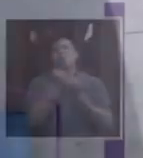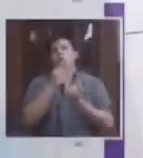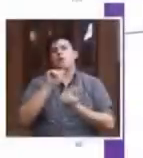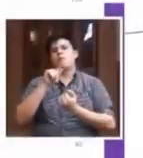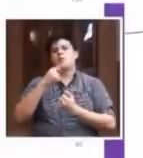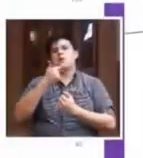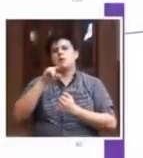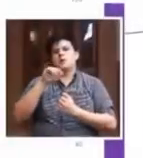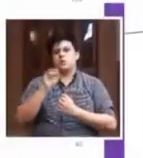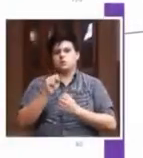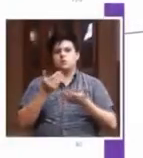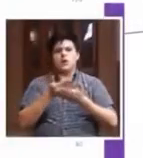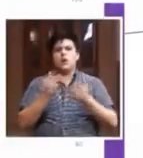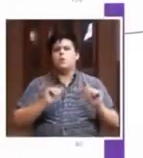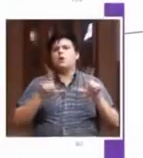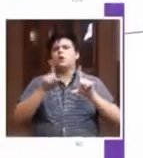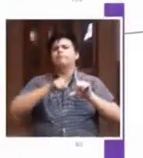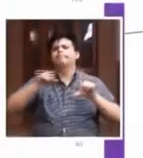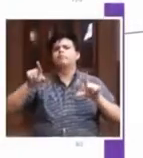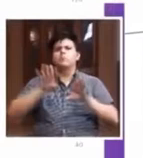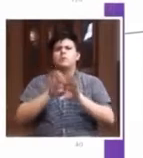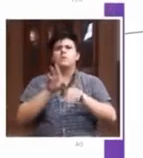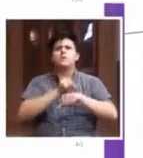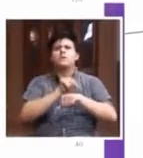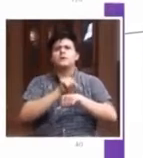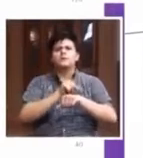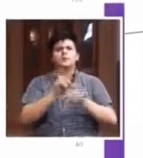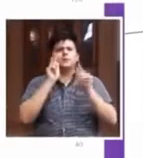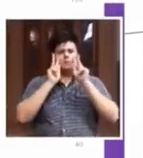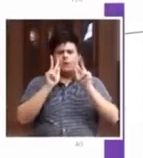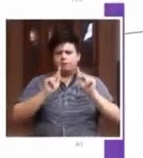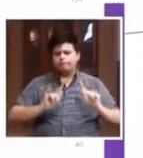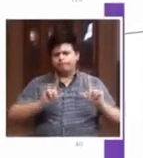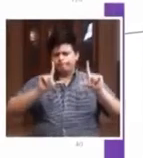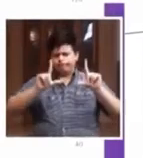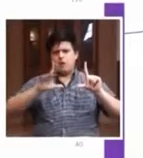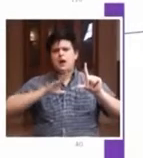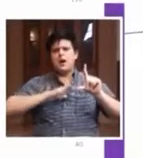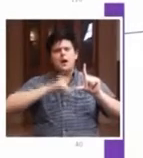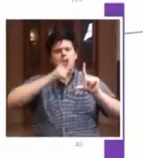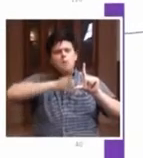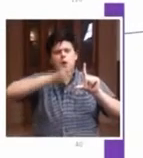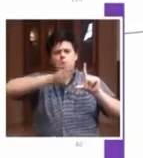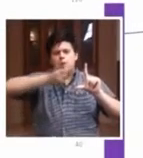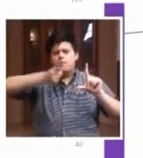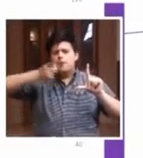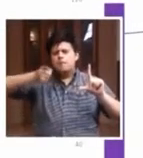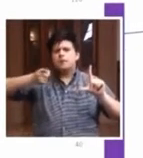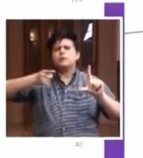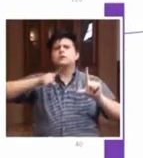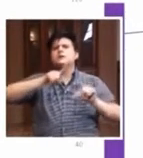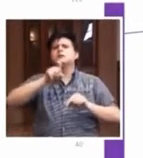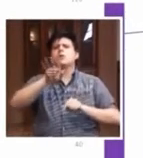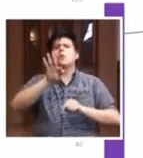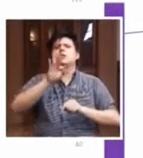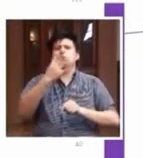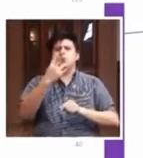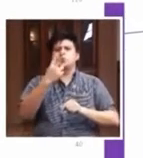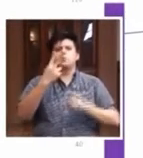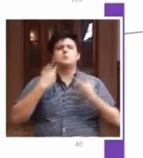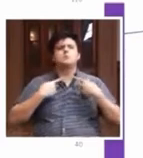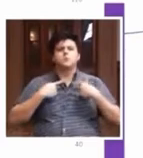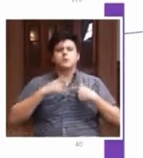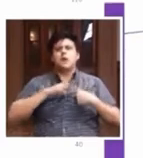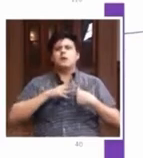virus. La gráfica de la incidencia diaria, miren ustedes cómo hoy con 142 casos sigue